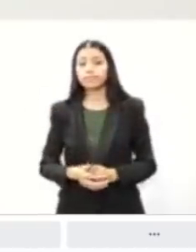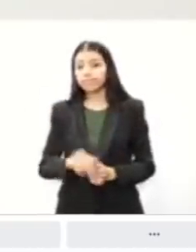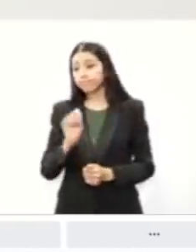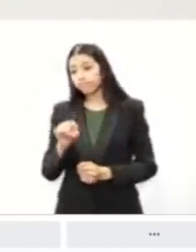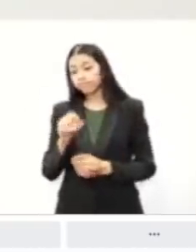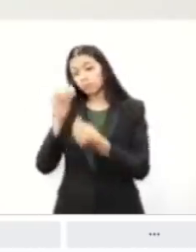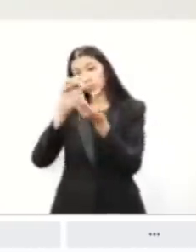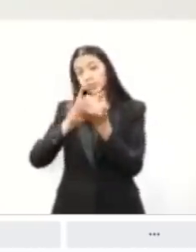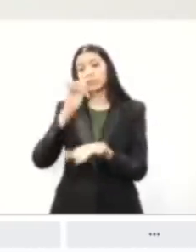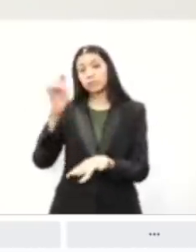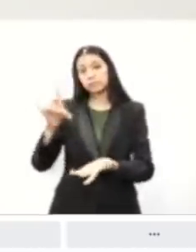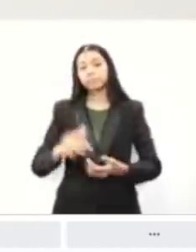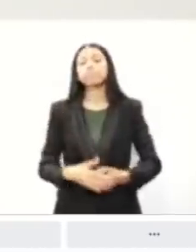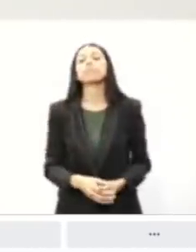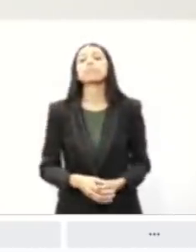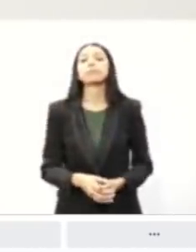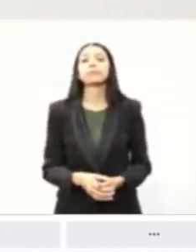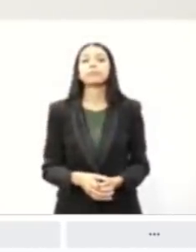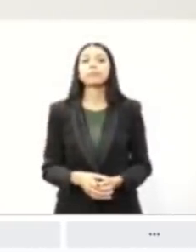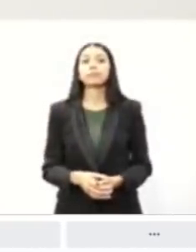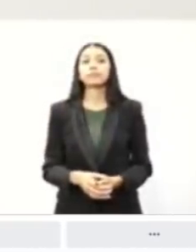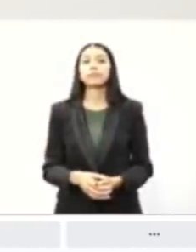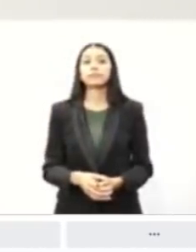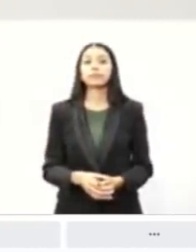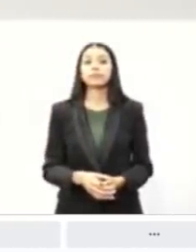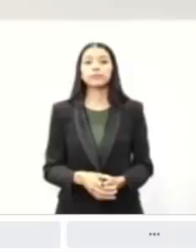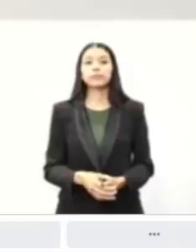Sí, muchísimas gracias.